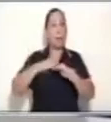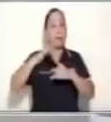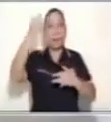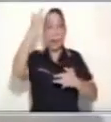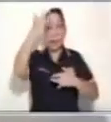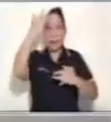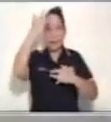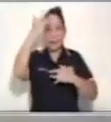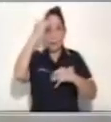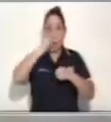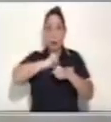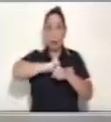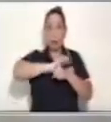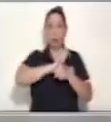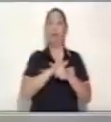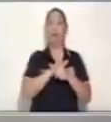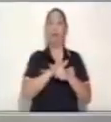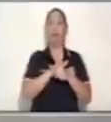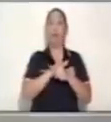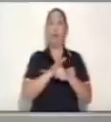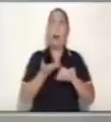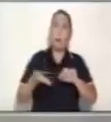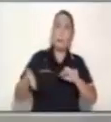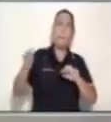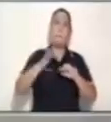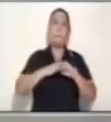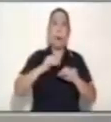Y empezaron a salir más superhéroes.